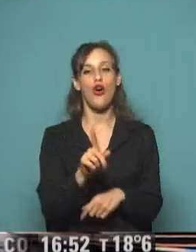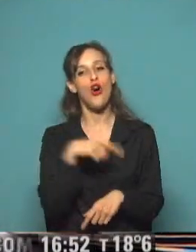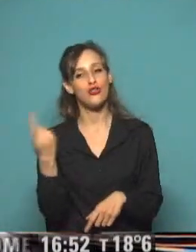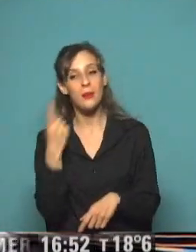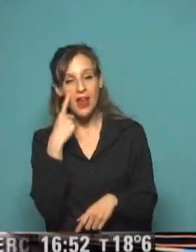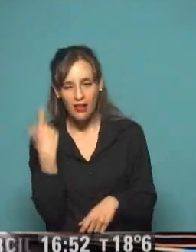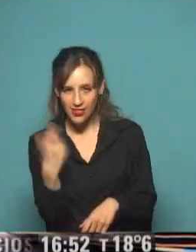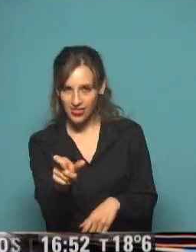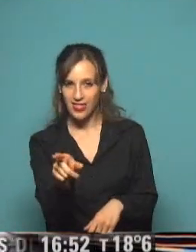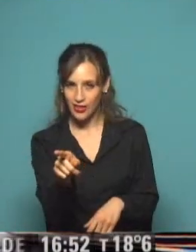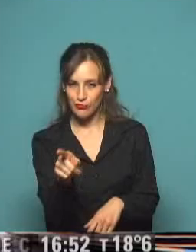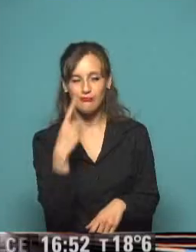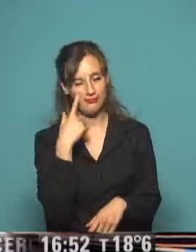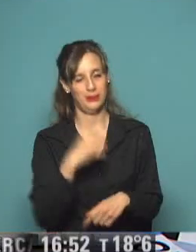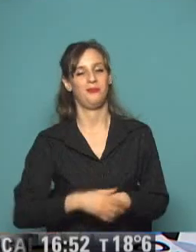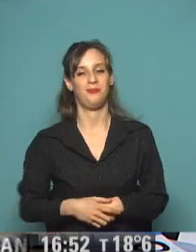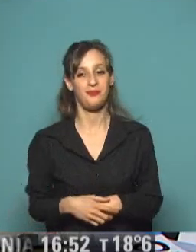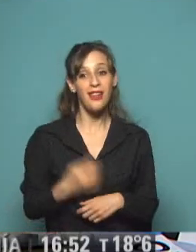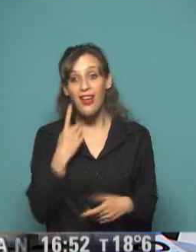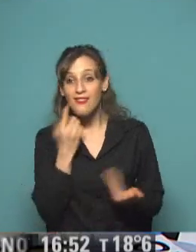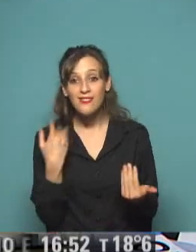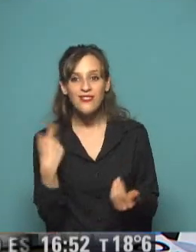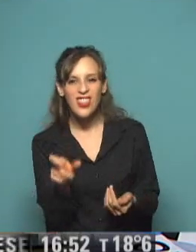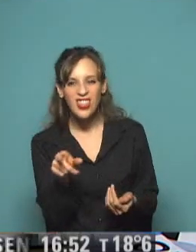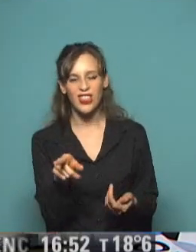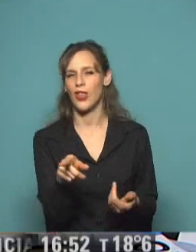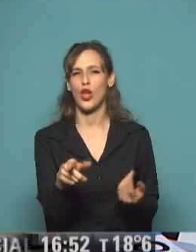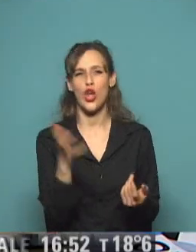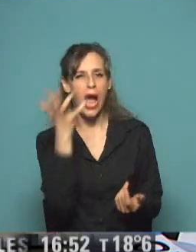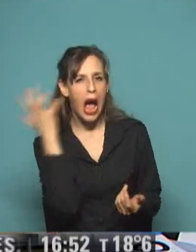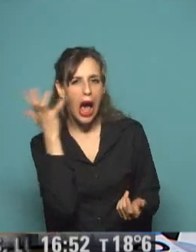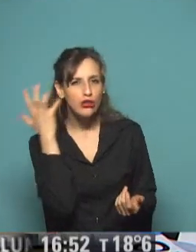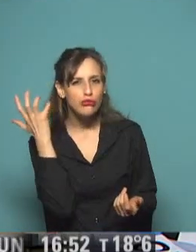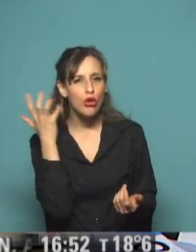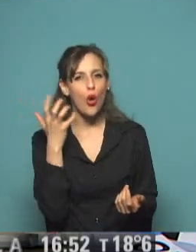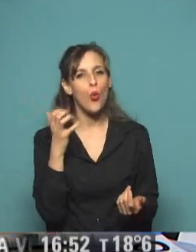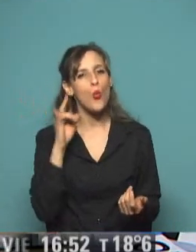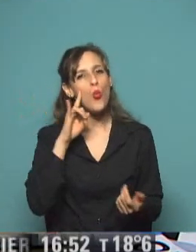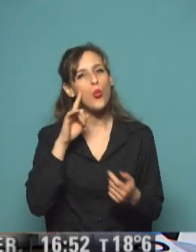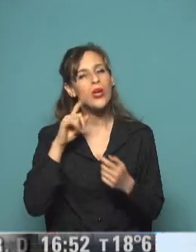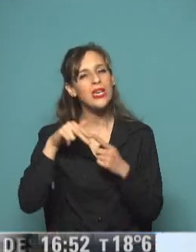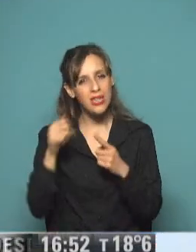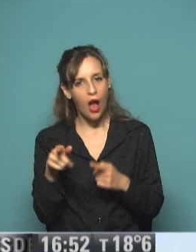parece si vemos un video? A ver, ¿sí? ¿Vamos a descubrir cómo es el gatito Winnia?